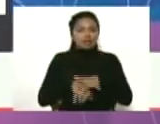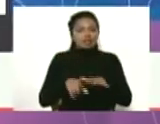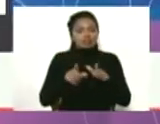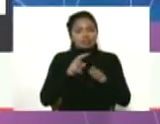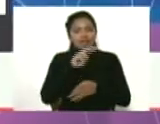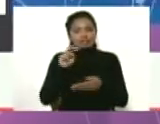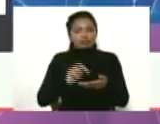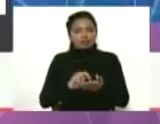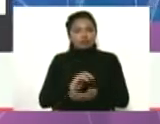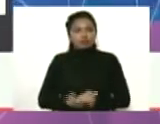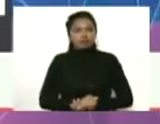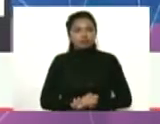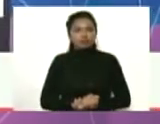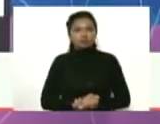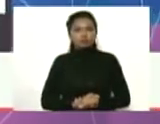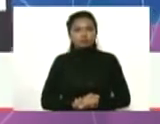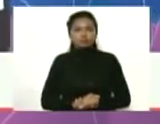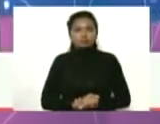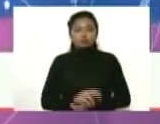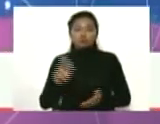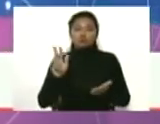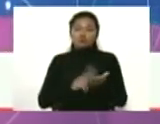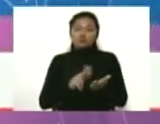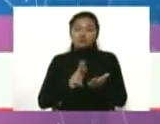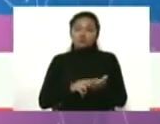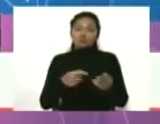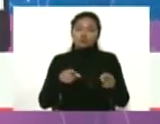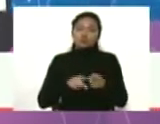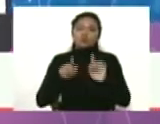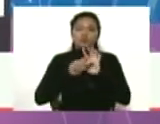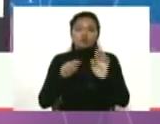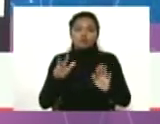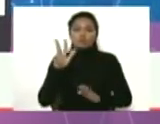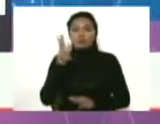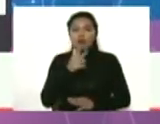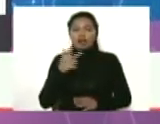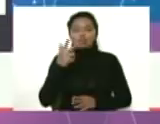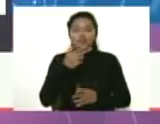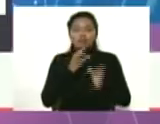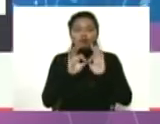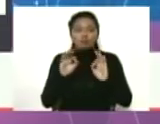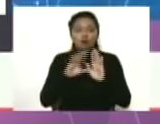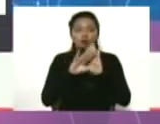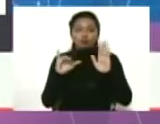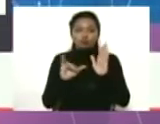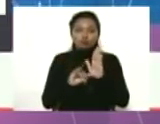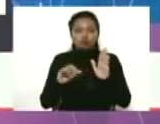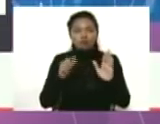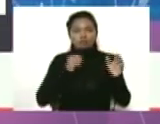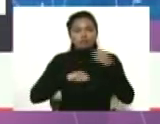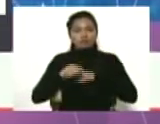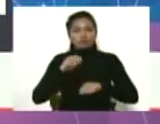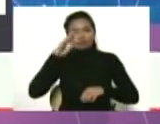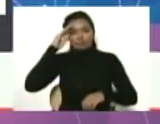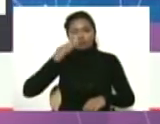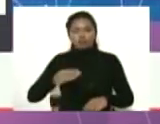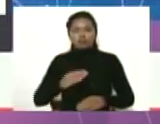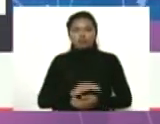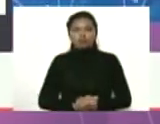nación, en cumplimiento de las tres misiones constitucionales: defensa militar,